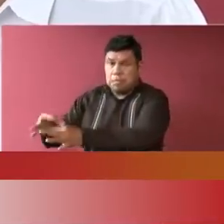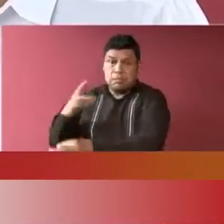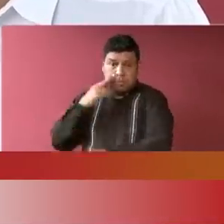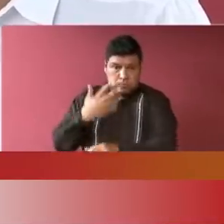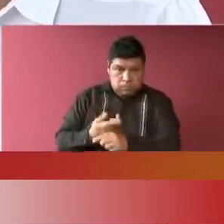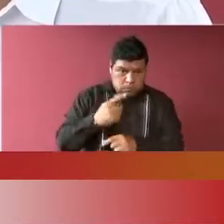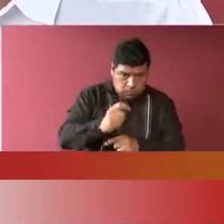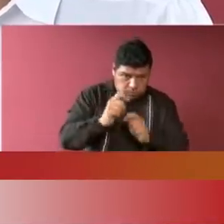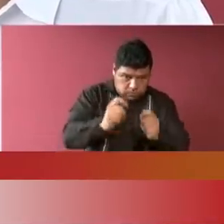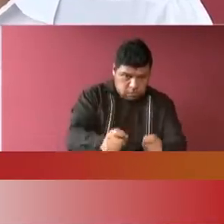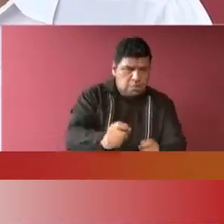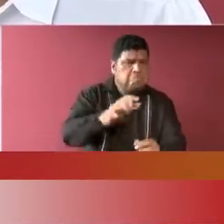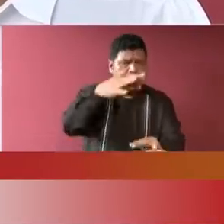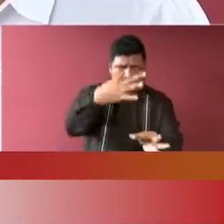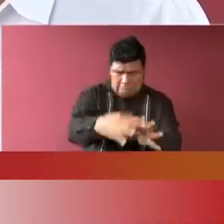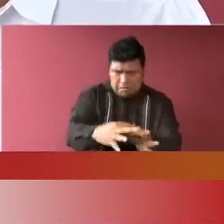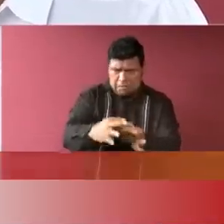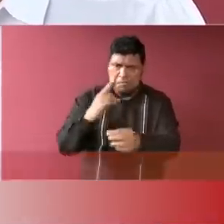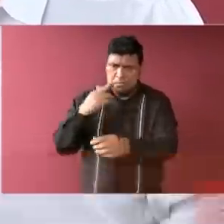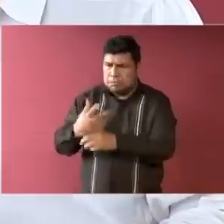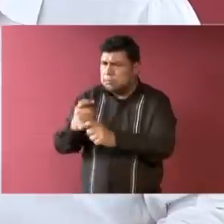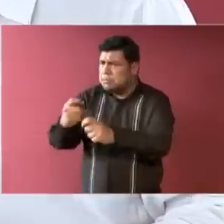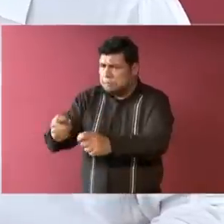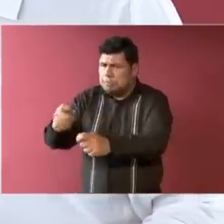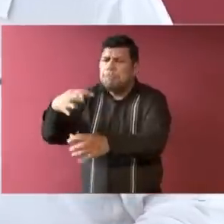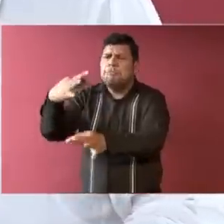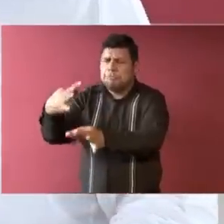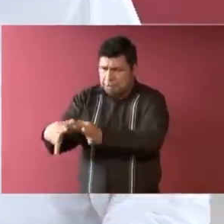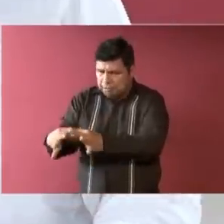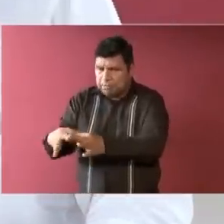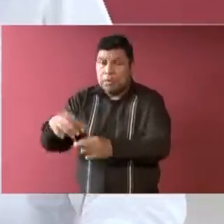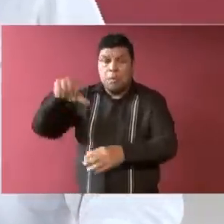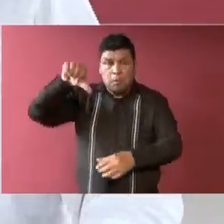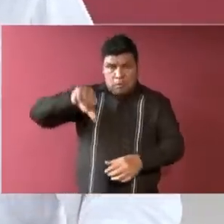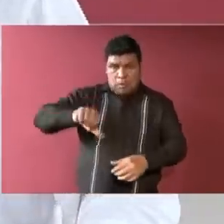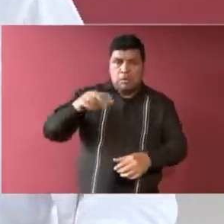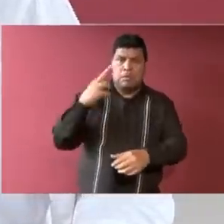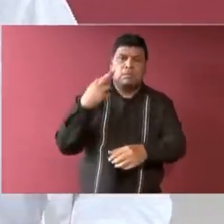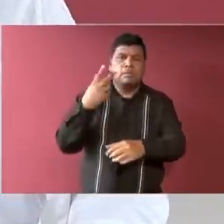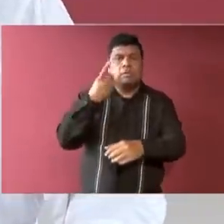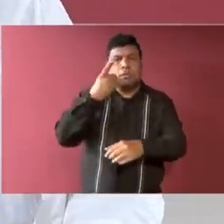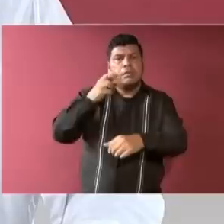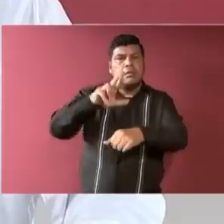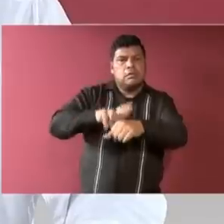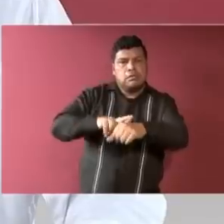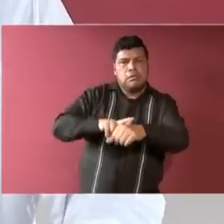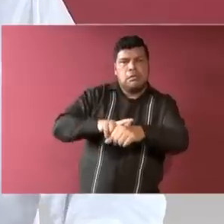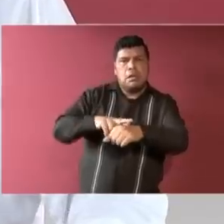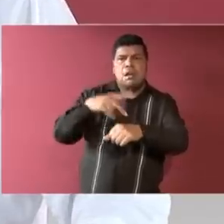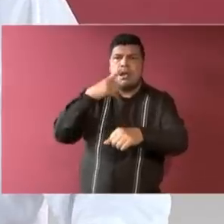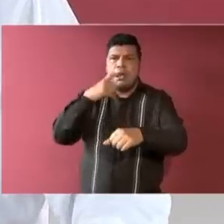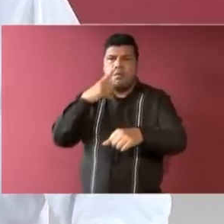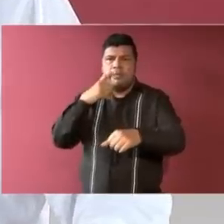responsabilidad. Por eso está aquí el director de la Comisión Nacional del